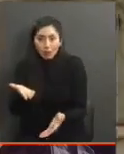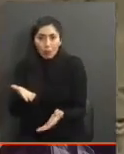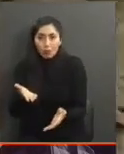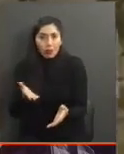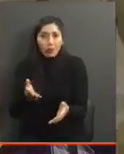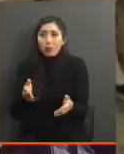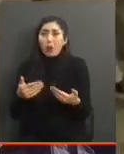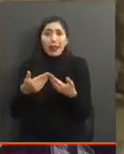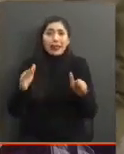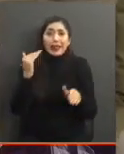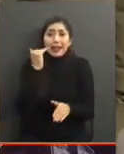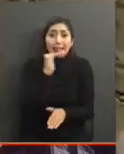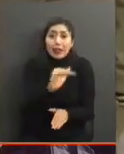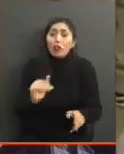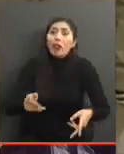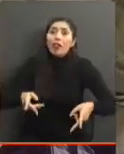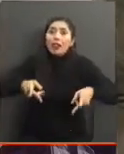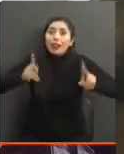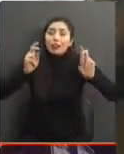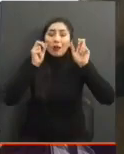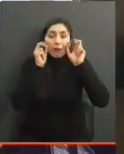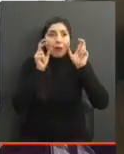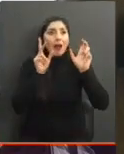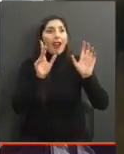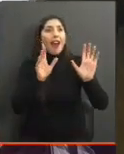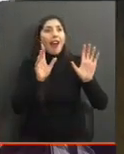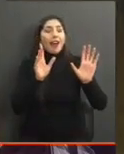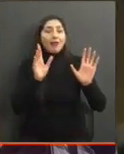derecho a encandilarse de ilusión.